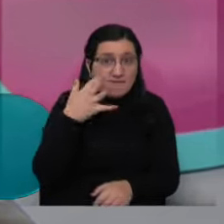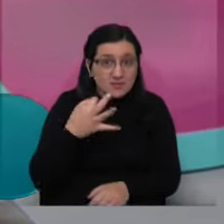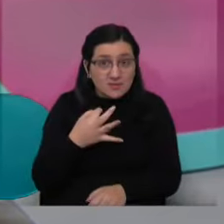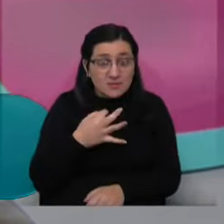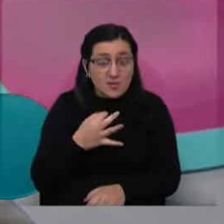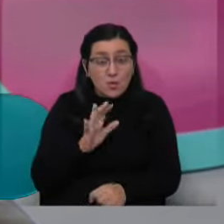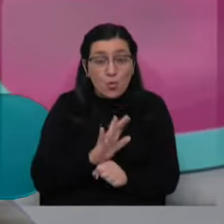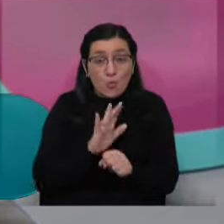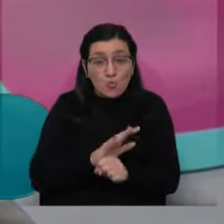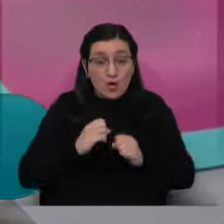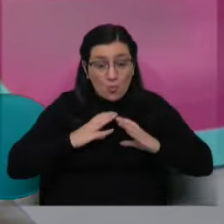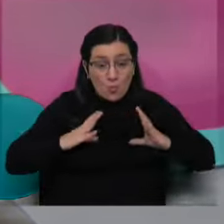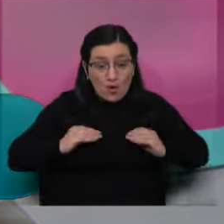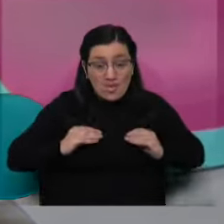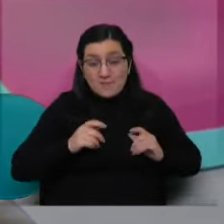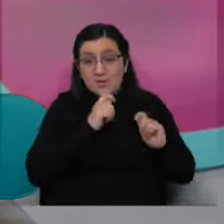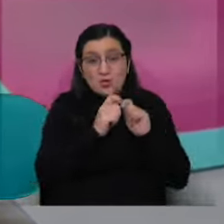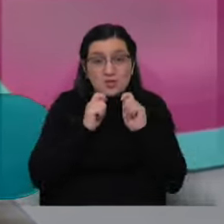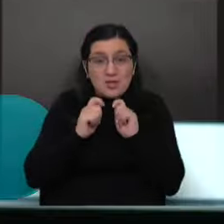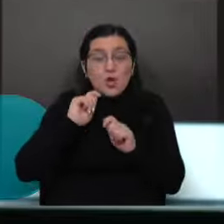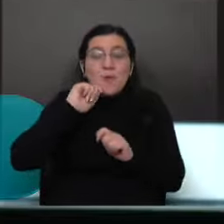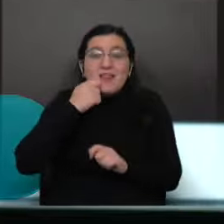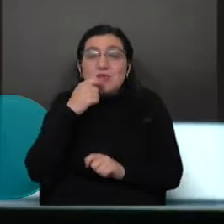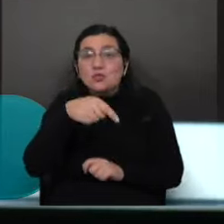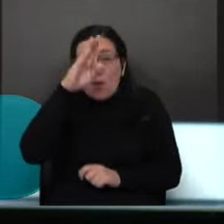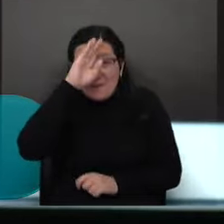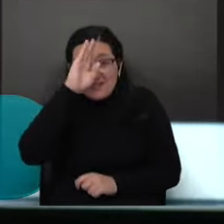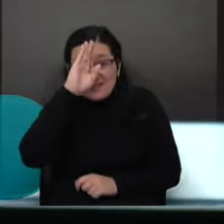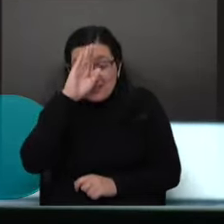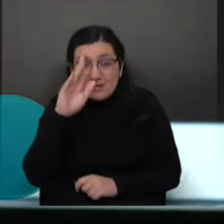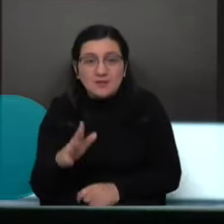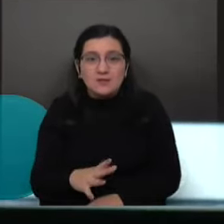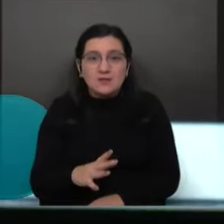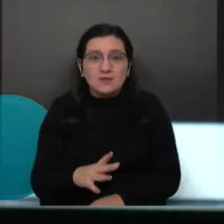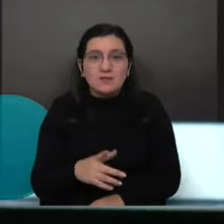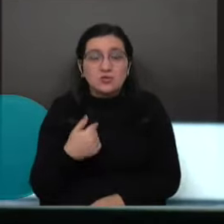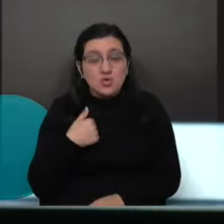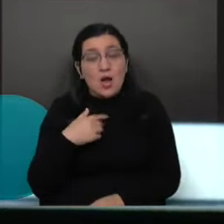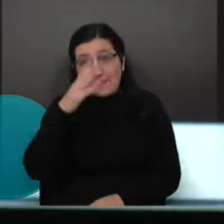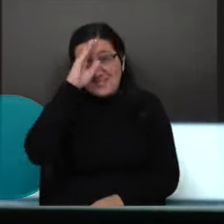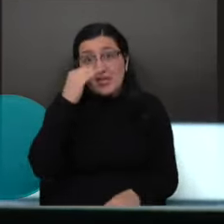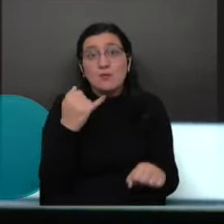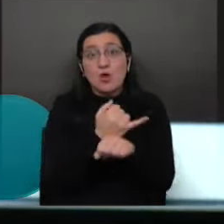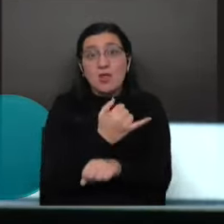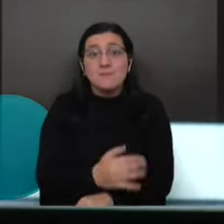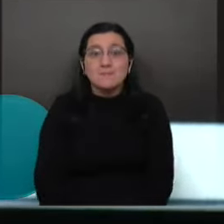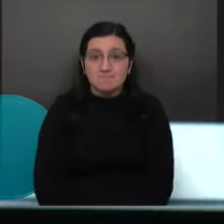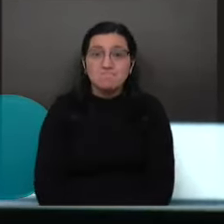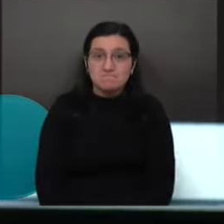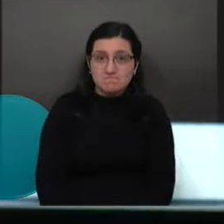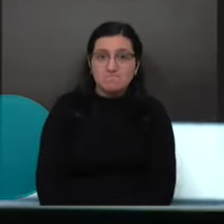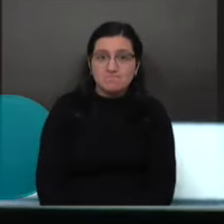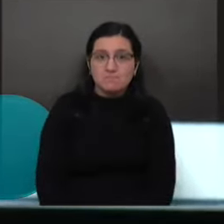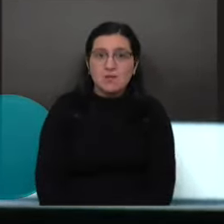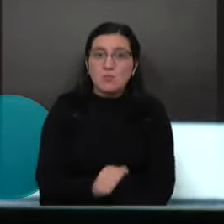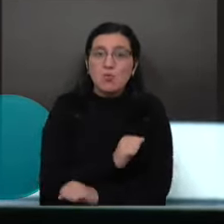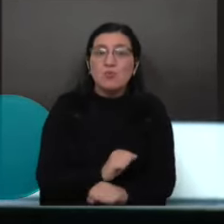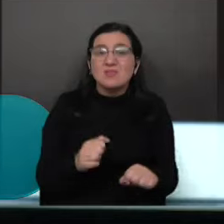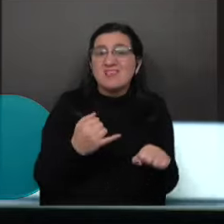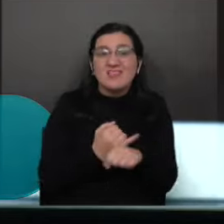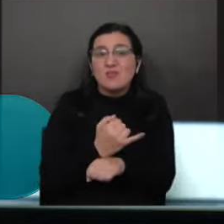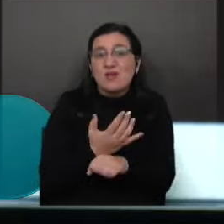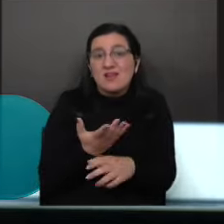periodismo Qué es lo más lindo que aprendiste en 3 aer Ah herrar ah herrar vos podés equivocarte